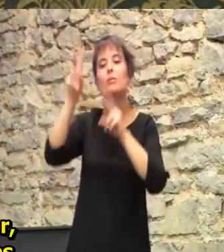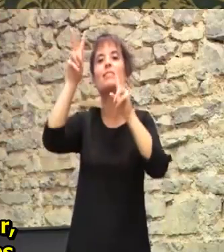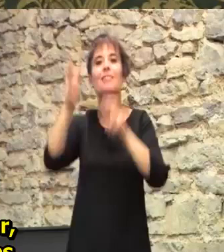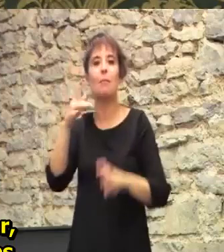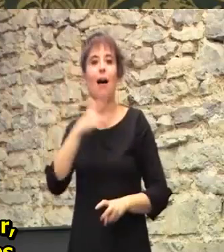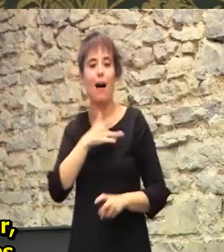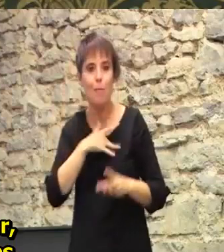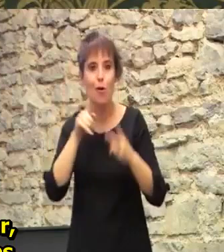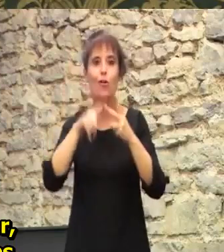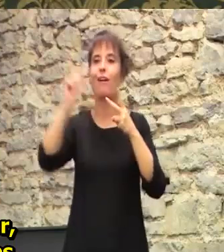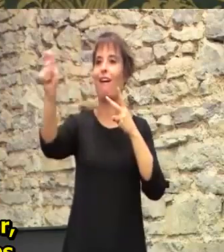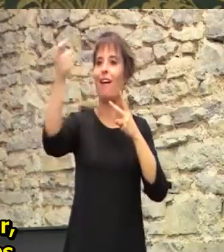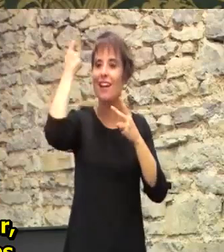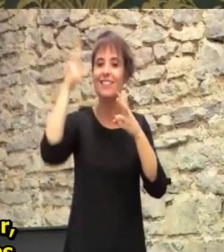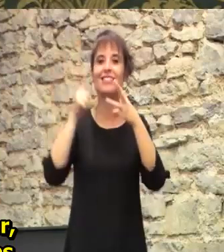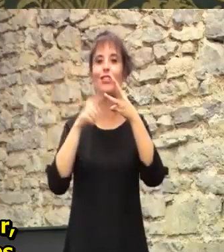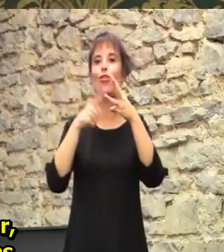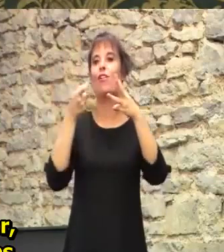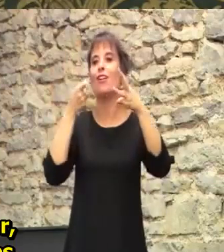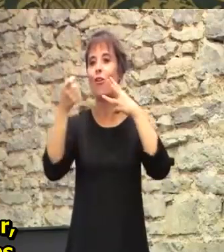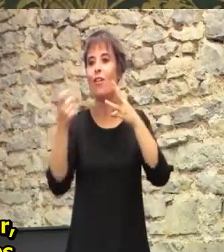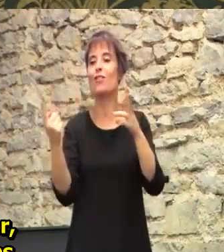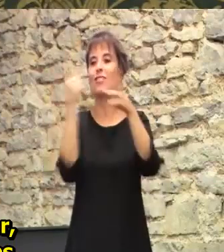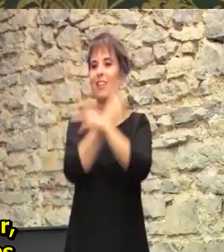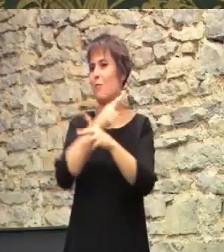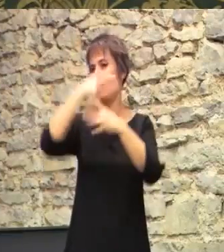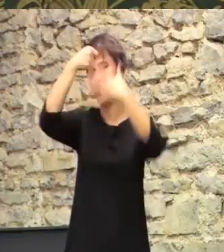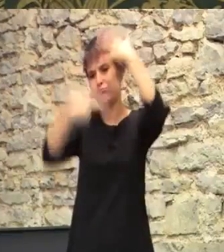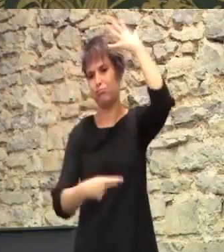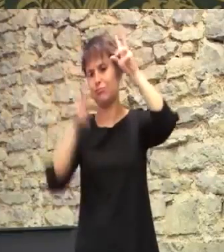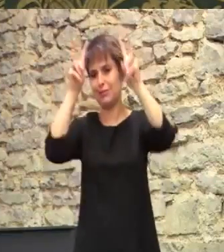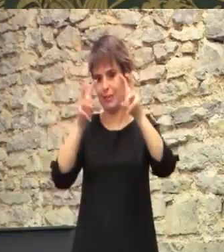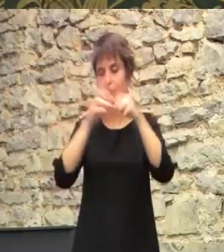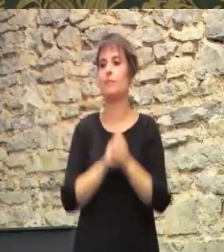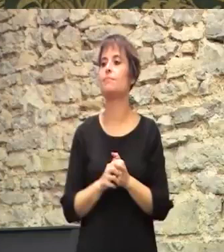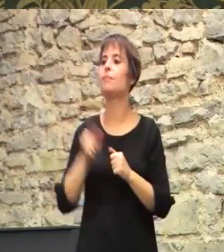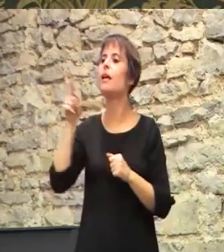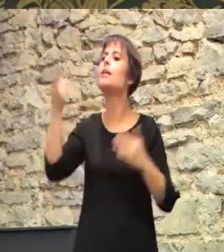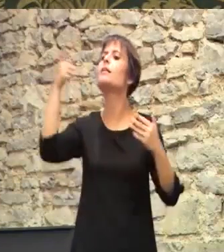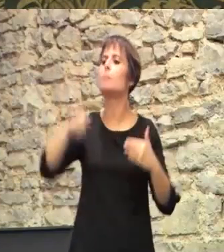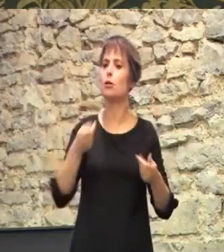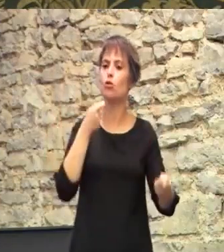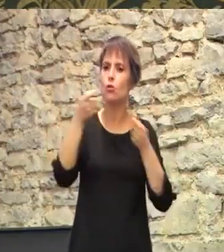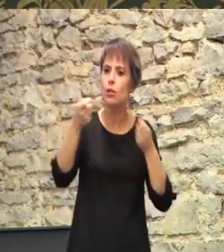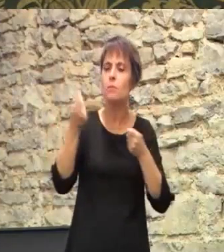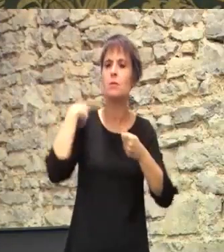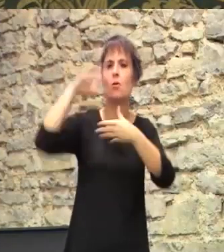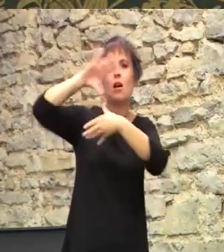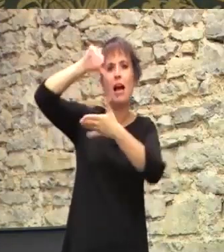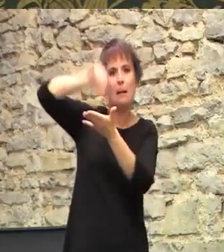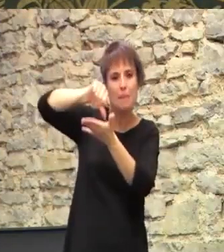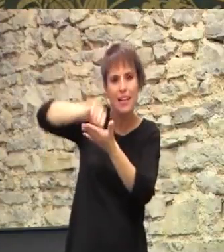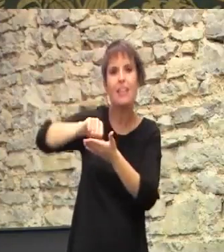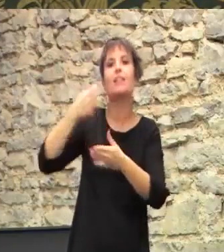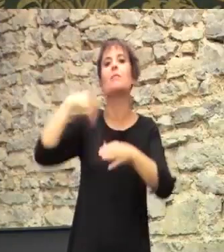amor el éxito los cambios y las negociaciones entre otros ha coordinado talleres en países de américa central américa